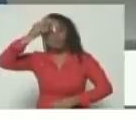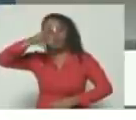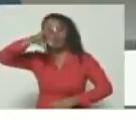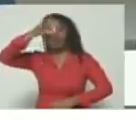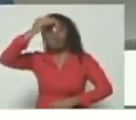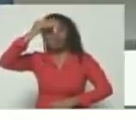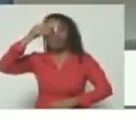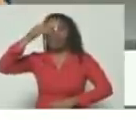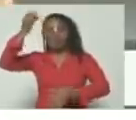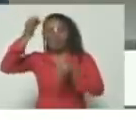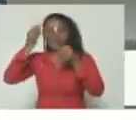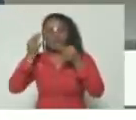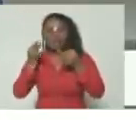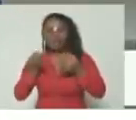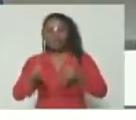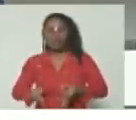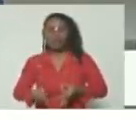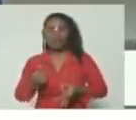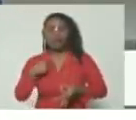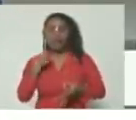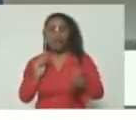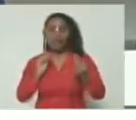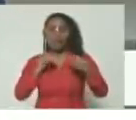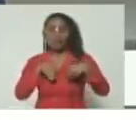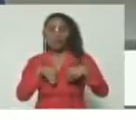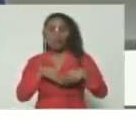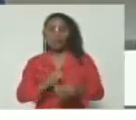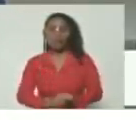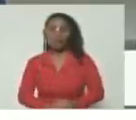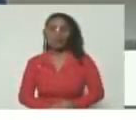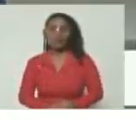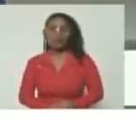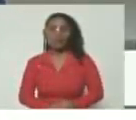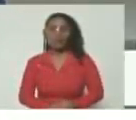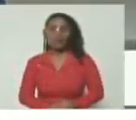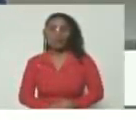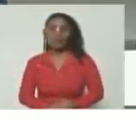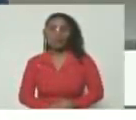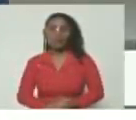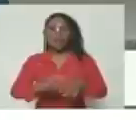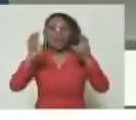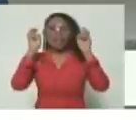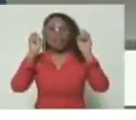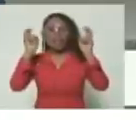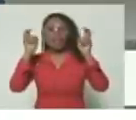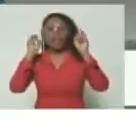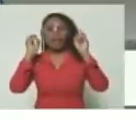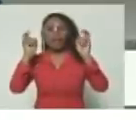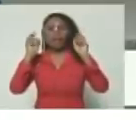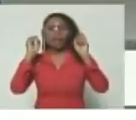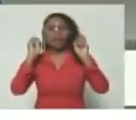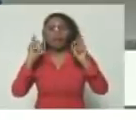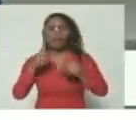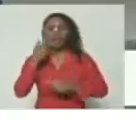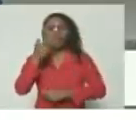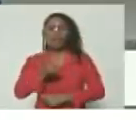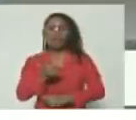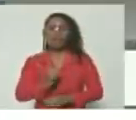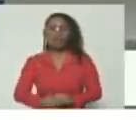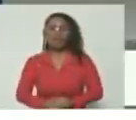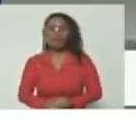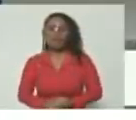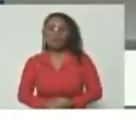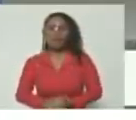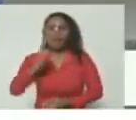Tengan la seguridad. Estoy de acuerdo con el concepto que ha dicho